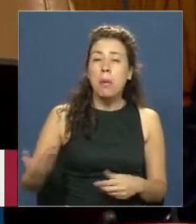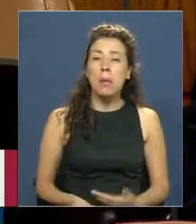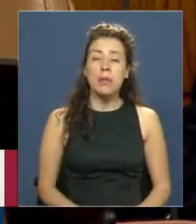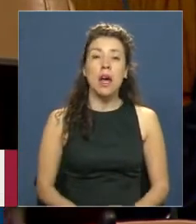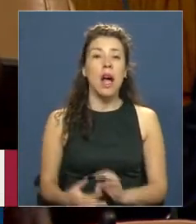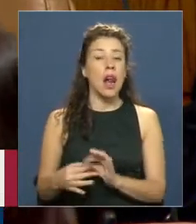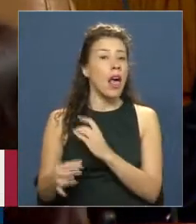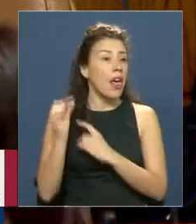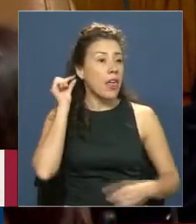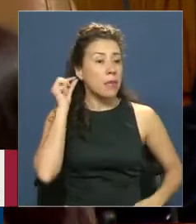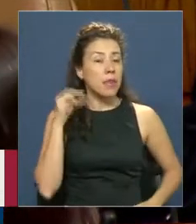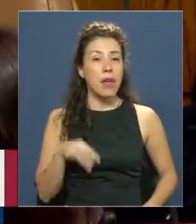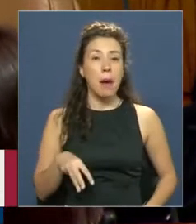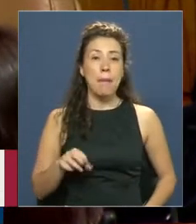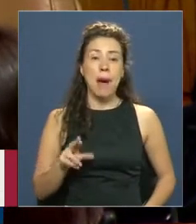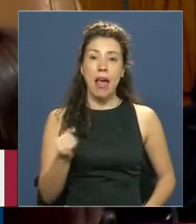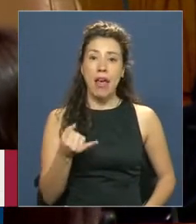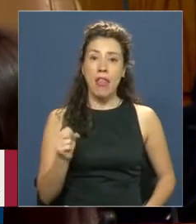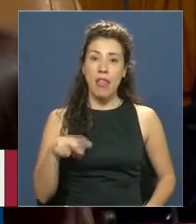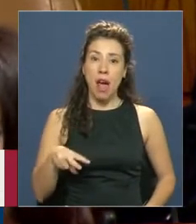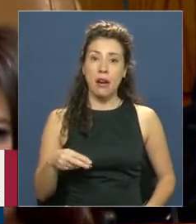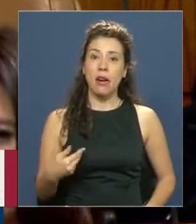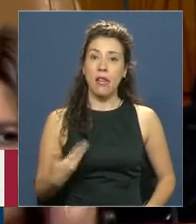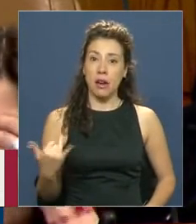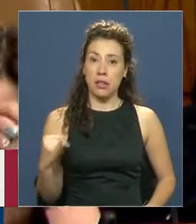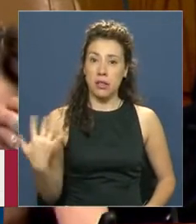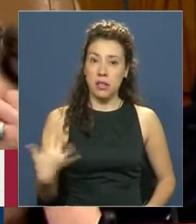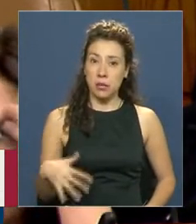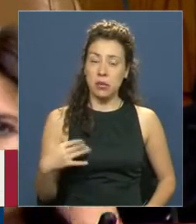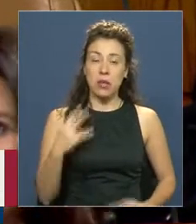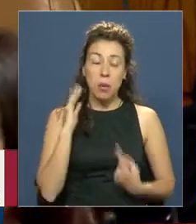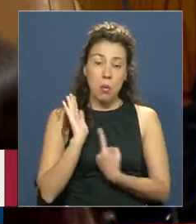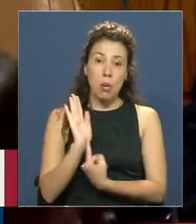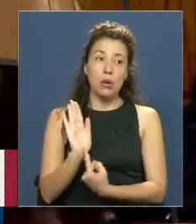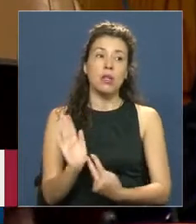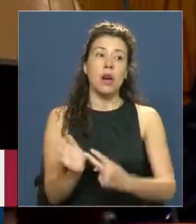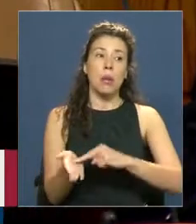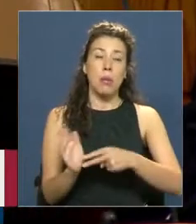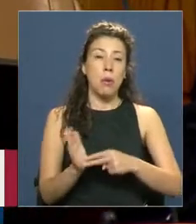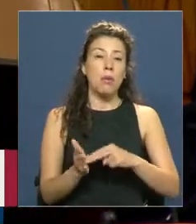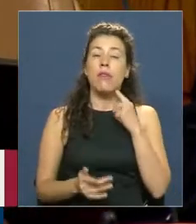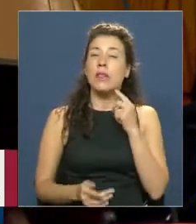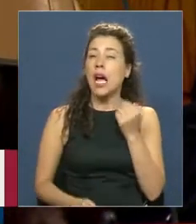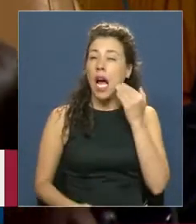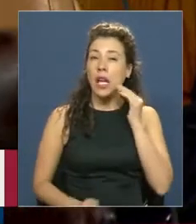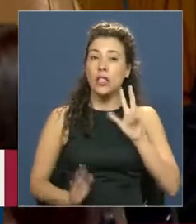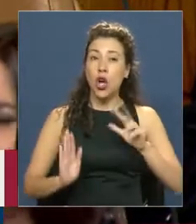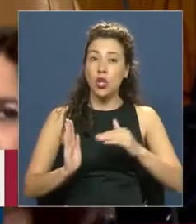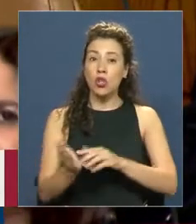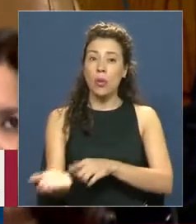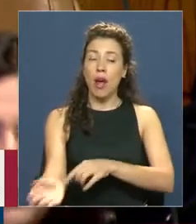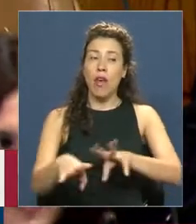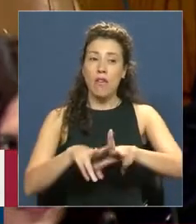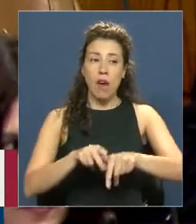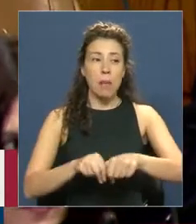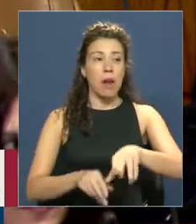Agradecer a la diputada Marzán por relevar este problema que afecta a cerca de 8.000 familias en